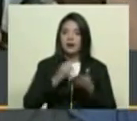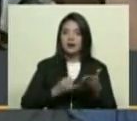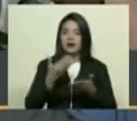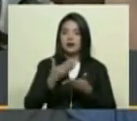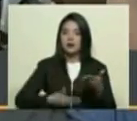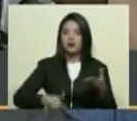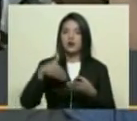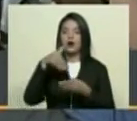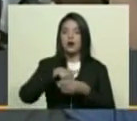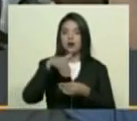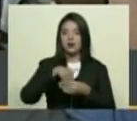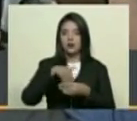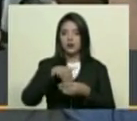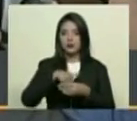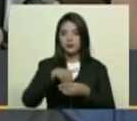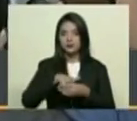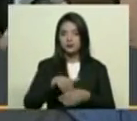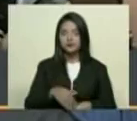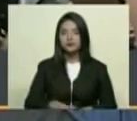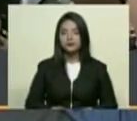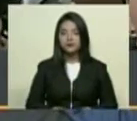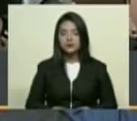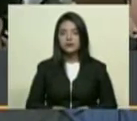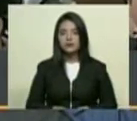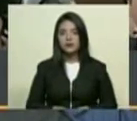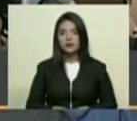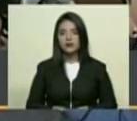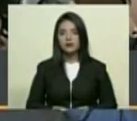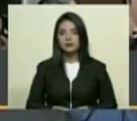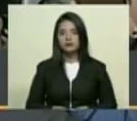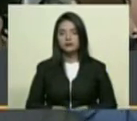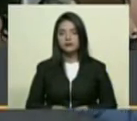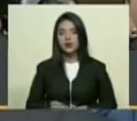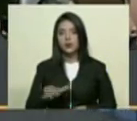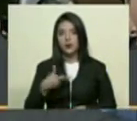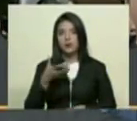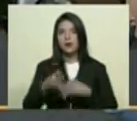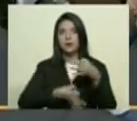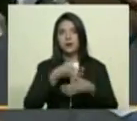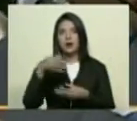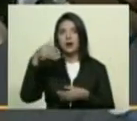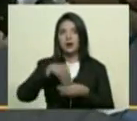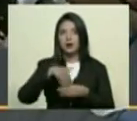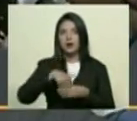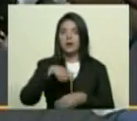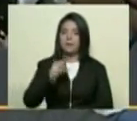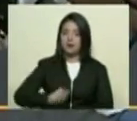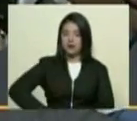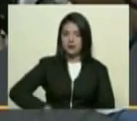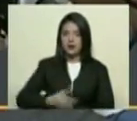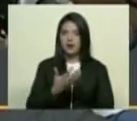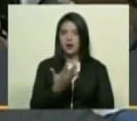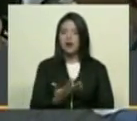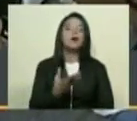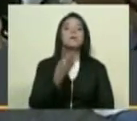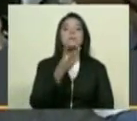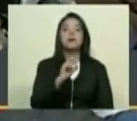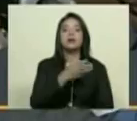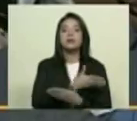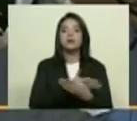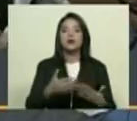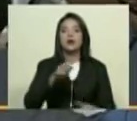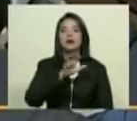preliminar este para él desde allí podemos entrar que para la elección de presidente serán 20 millones